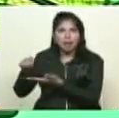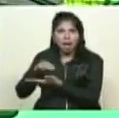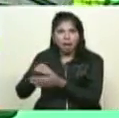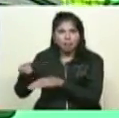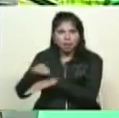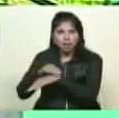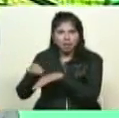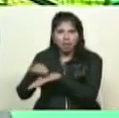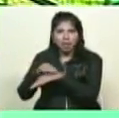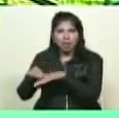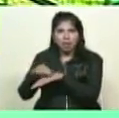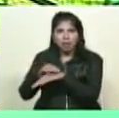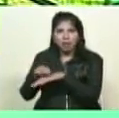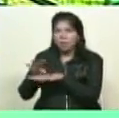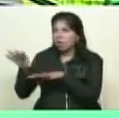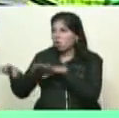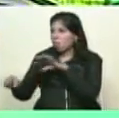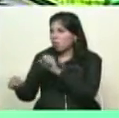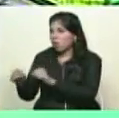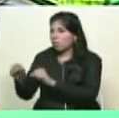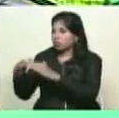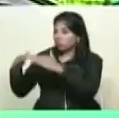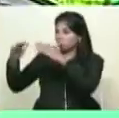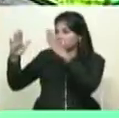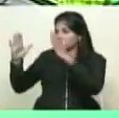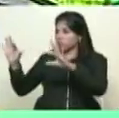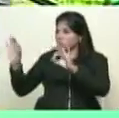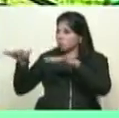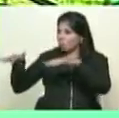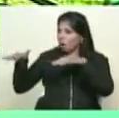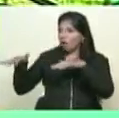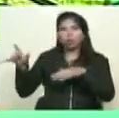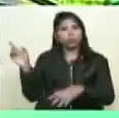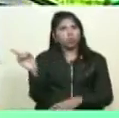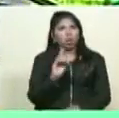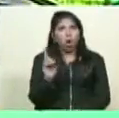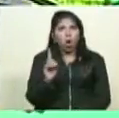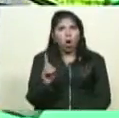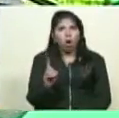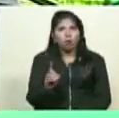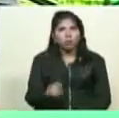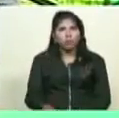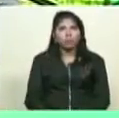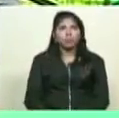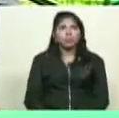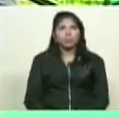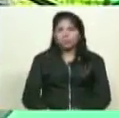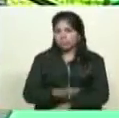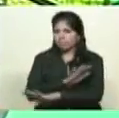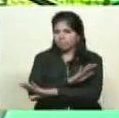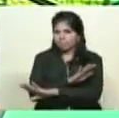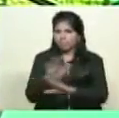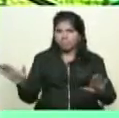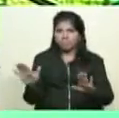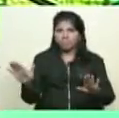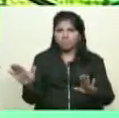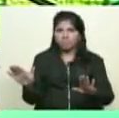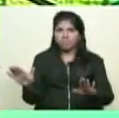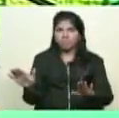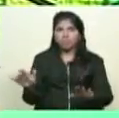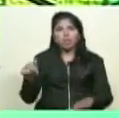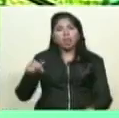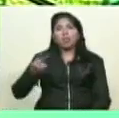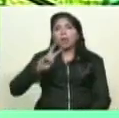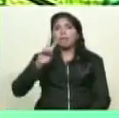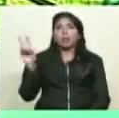nunca llega la materia prima. Eso se acabó. La Venezuela rentista petrolera se acabó. Así es, señor. Vamos hacia la Venezuela que